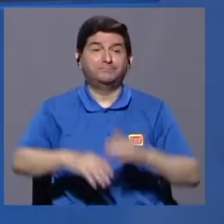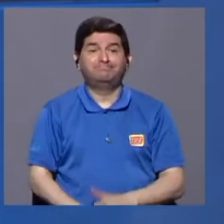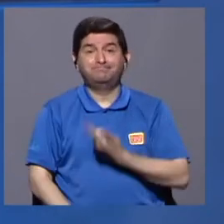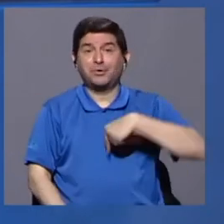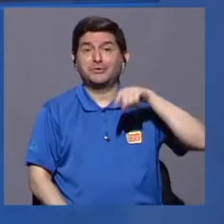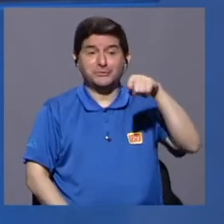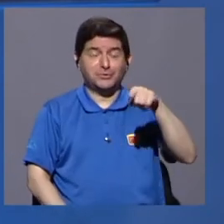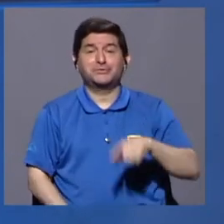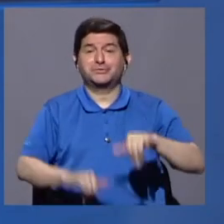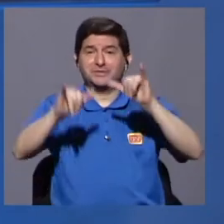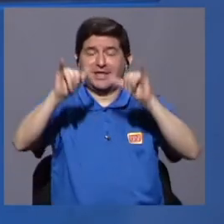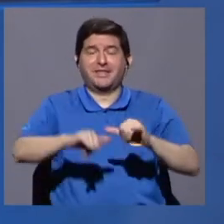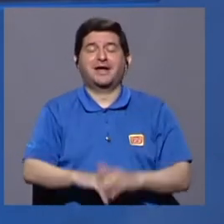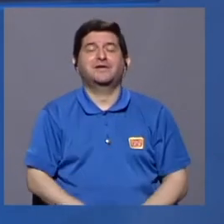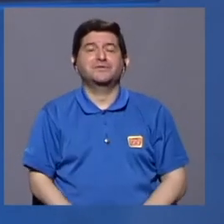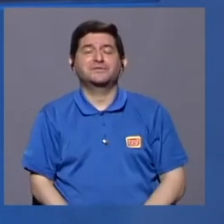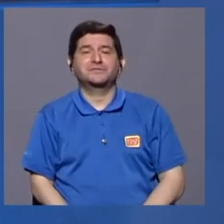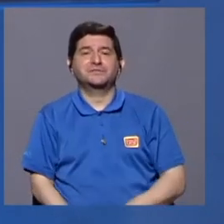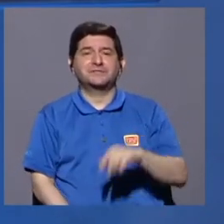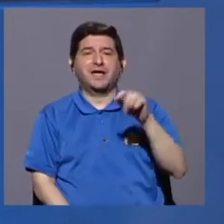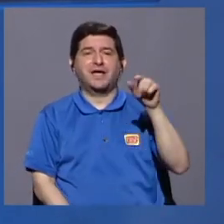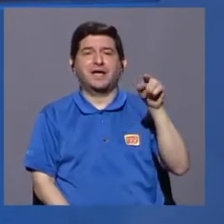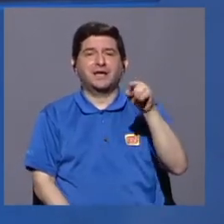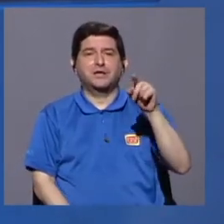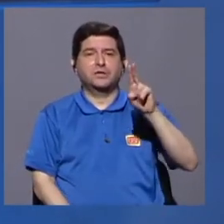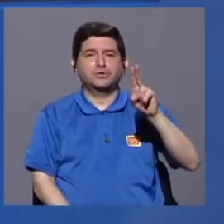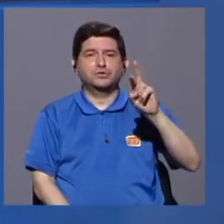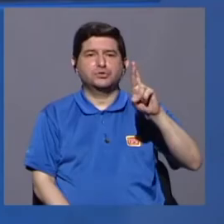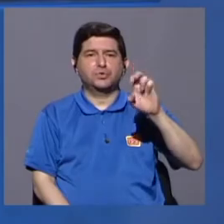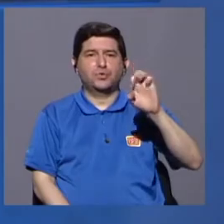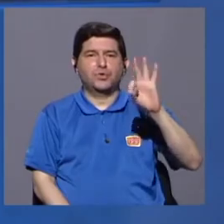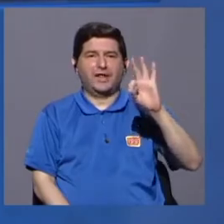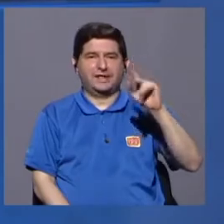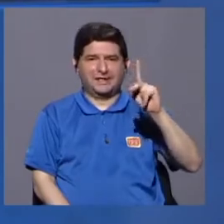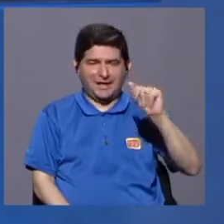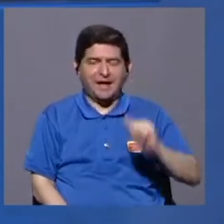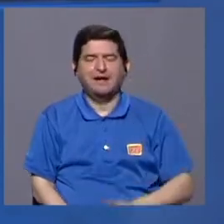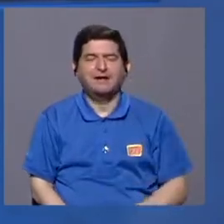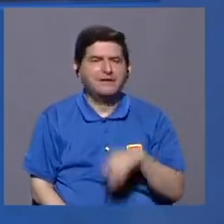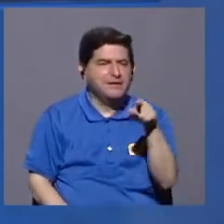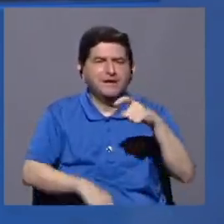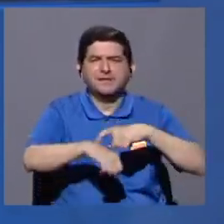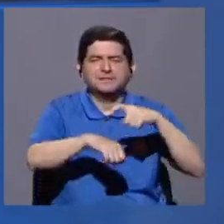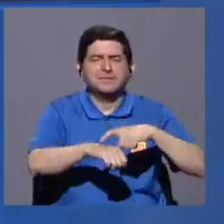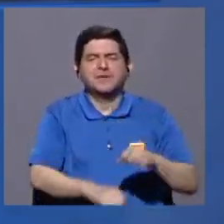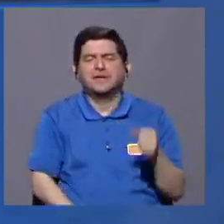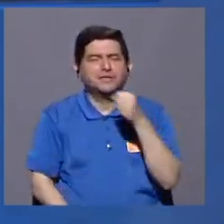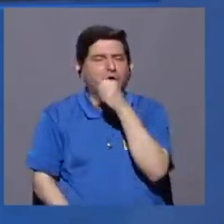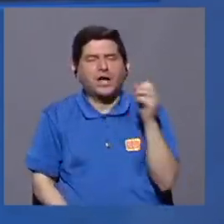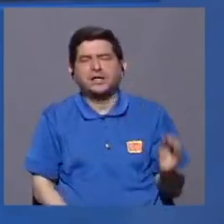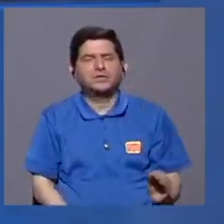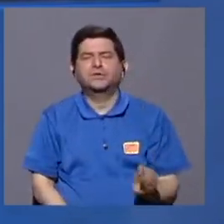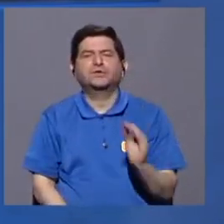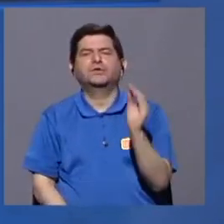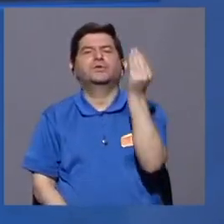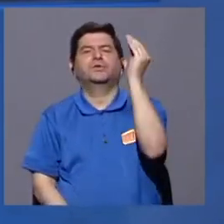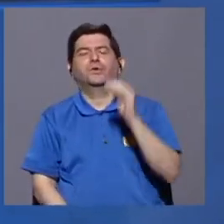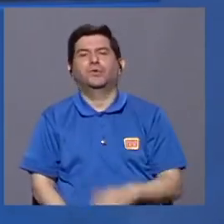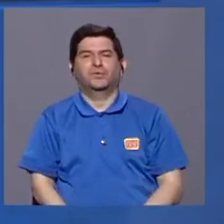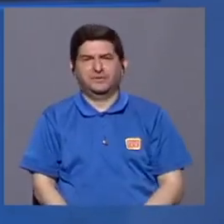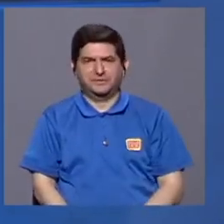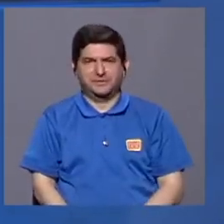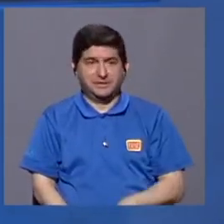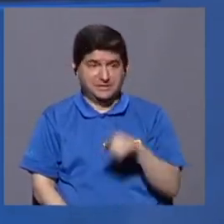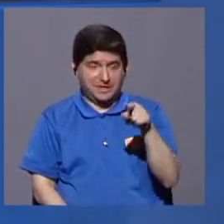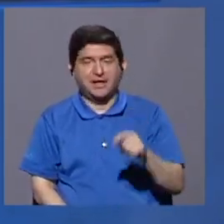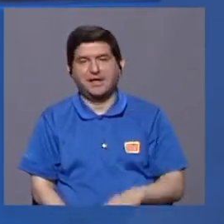en Suretka y amanecimos con los cantos de los jóvenes, ¿verdad? Haciendo cantos